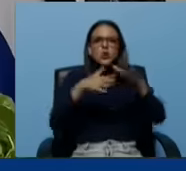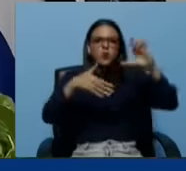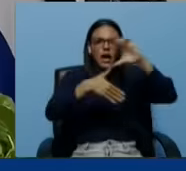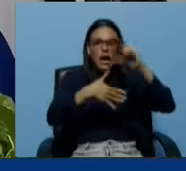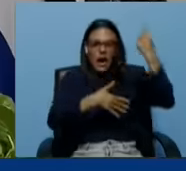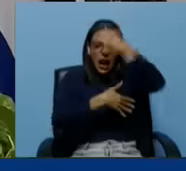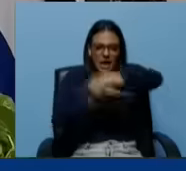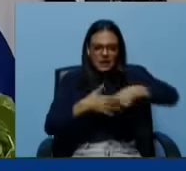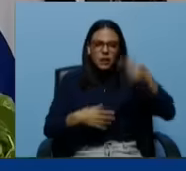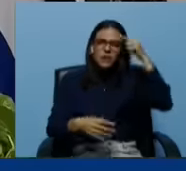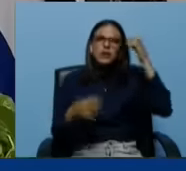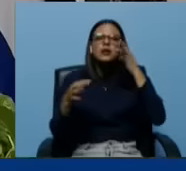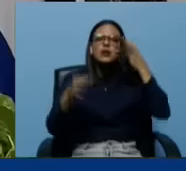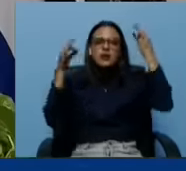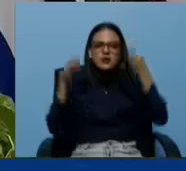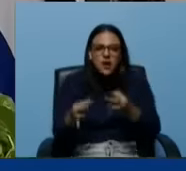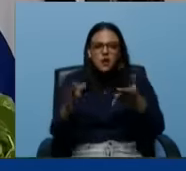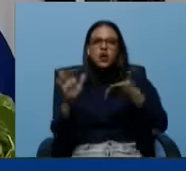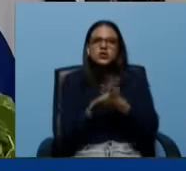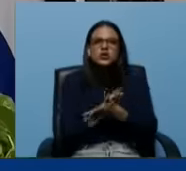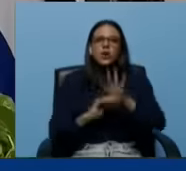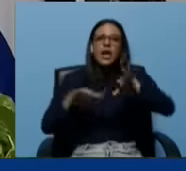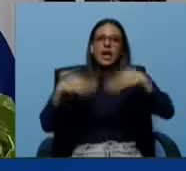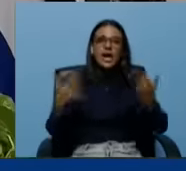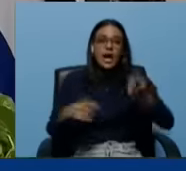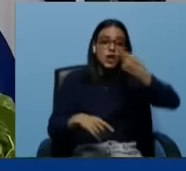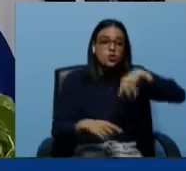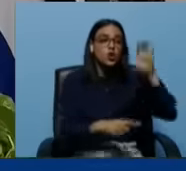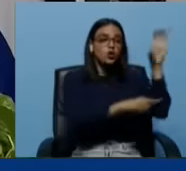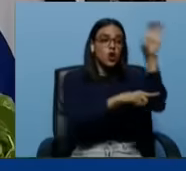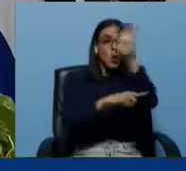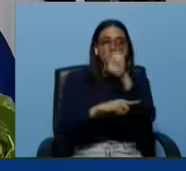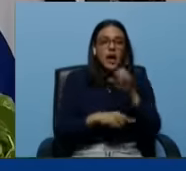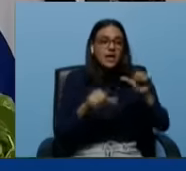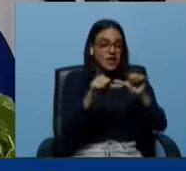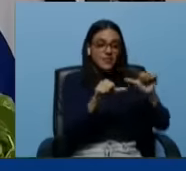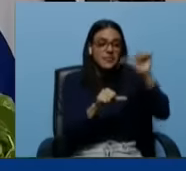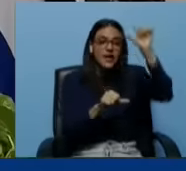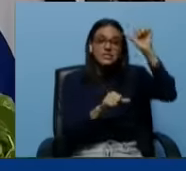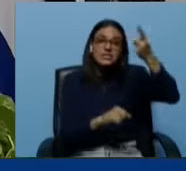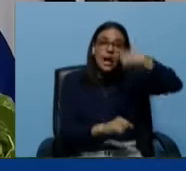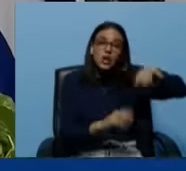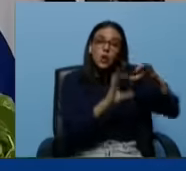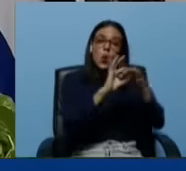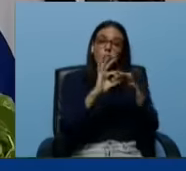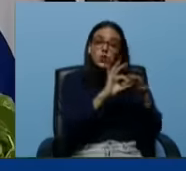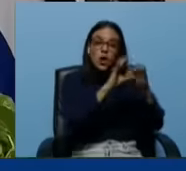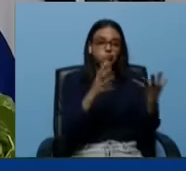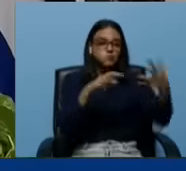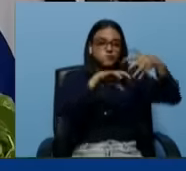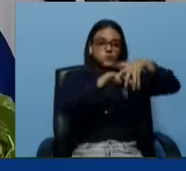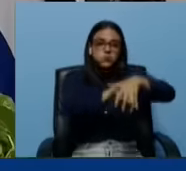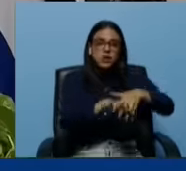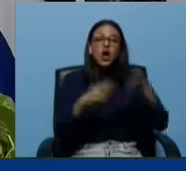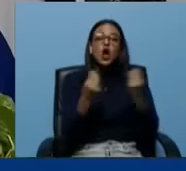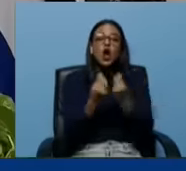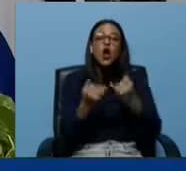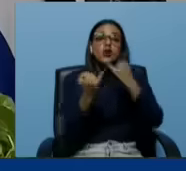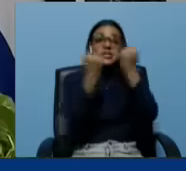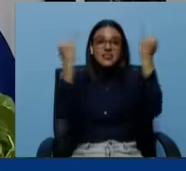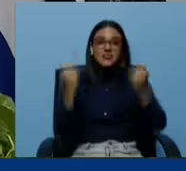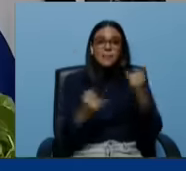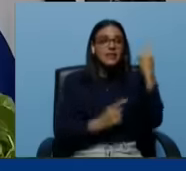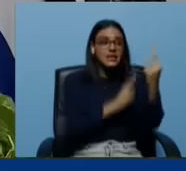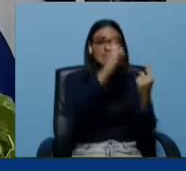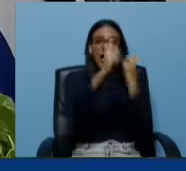que reconozca la imposibilidad de que nuestros países se desarrollen y sean verdaderamente independientes